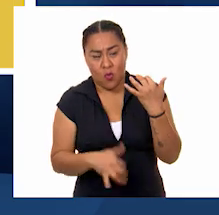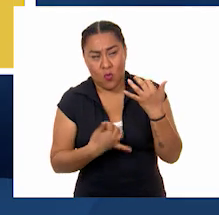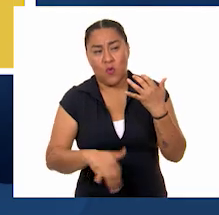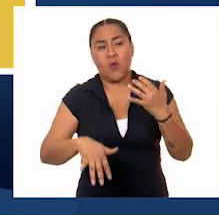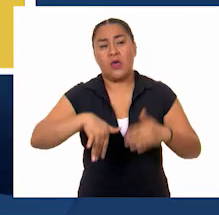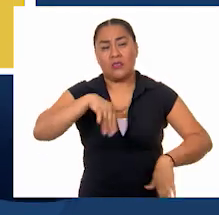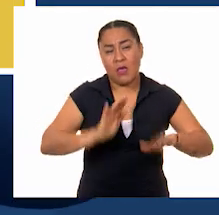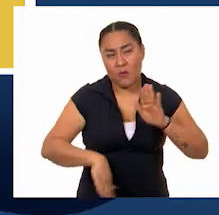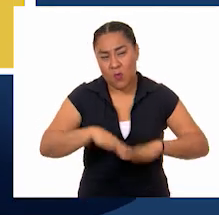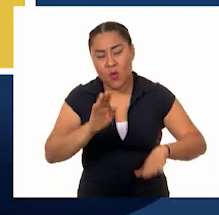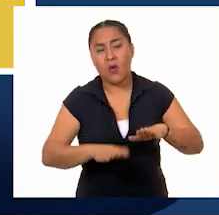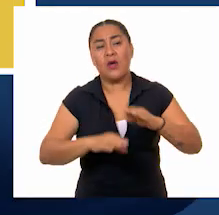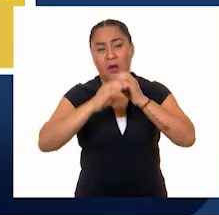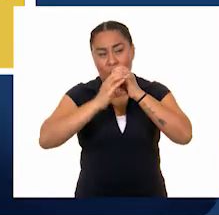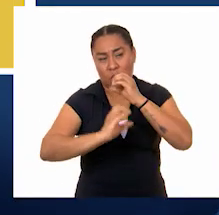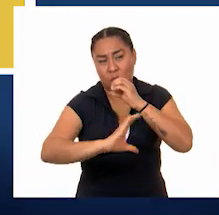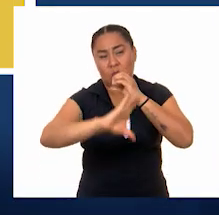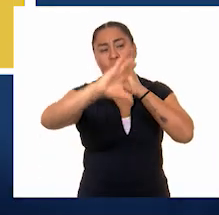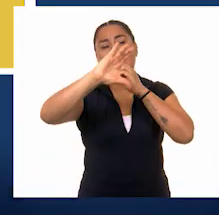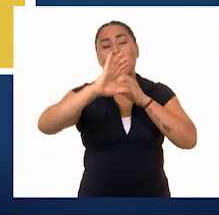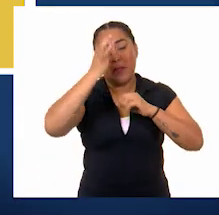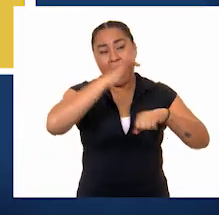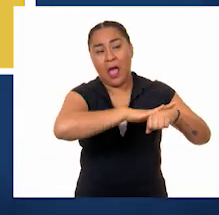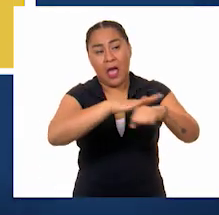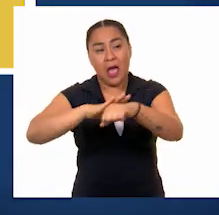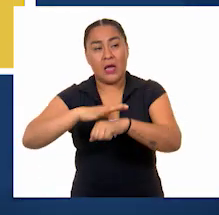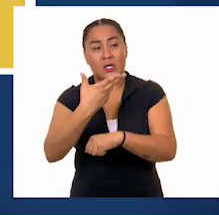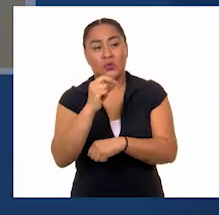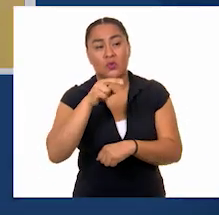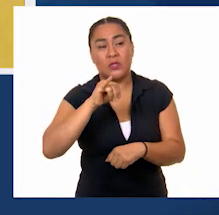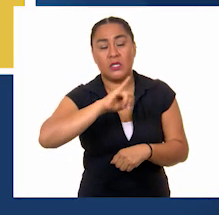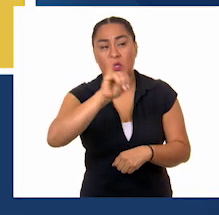cuerno de toro para llamar a los chonihopn.